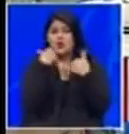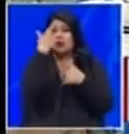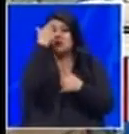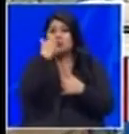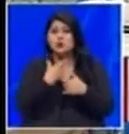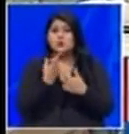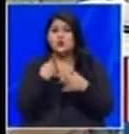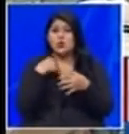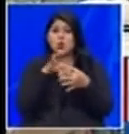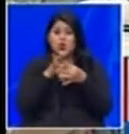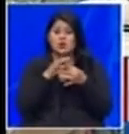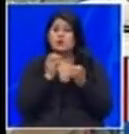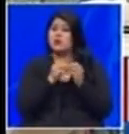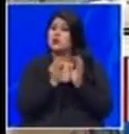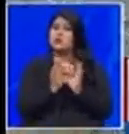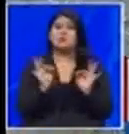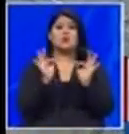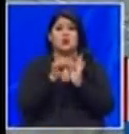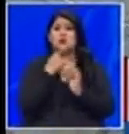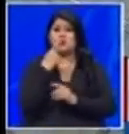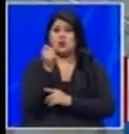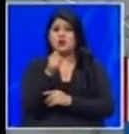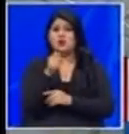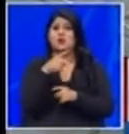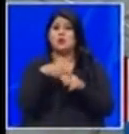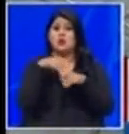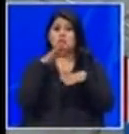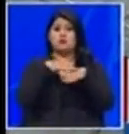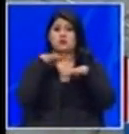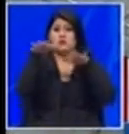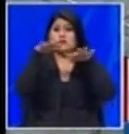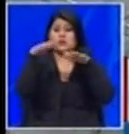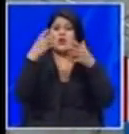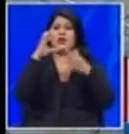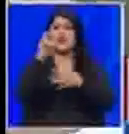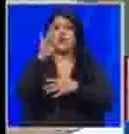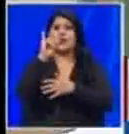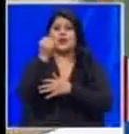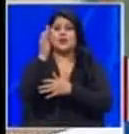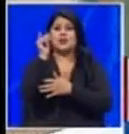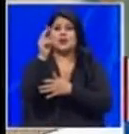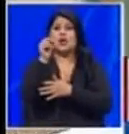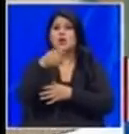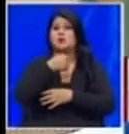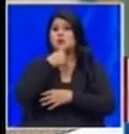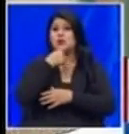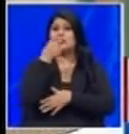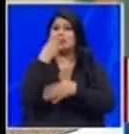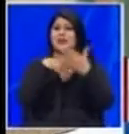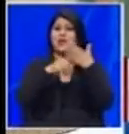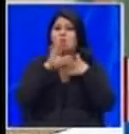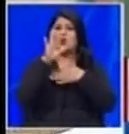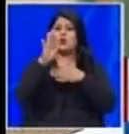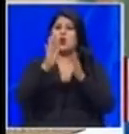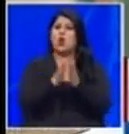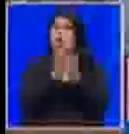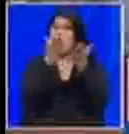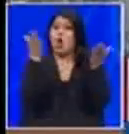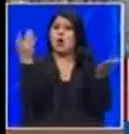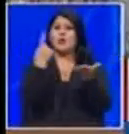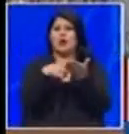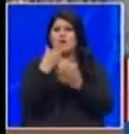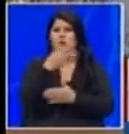De nuestros colegas, que eso es muy importante. En la convocatoria estuvo Cristian Segarra, periodista e hijo del conductor del Comercio que